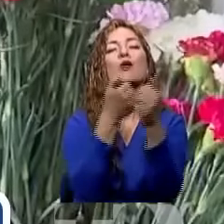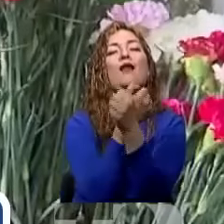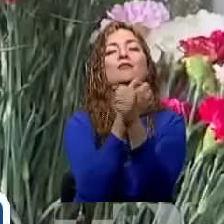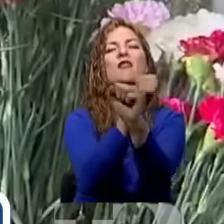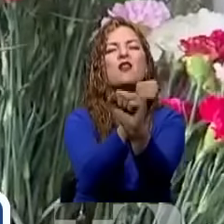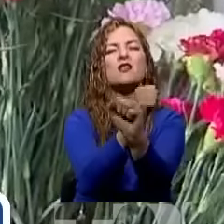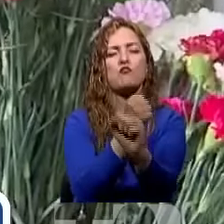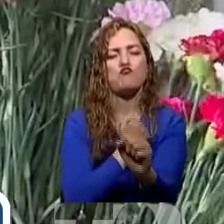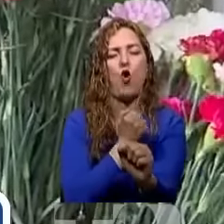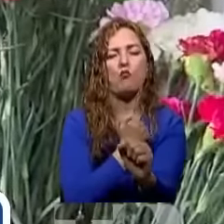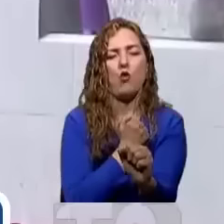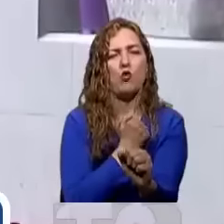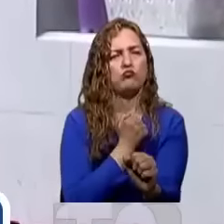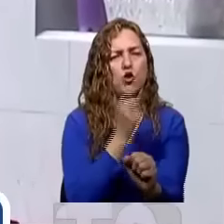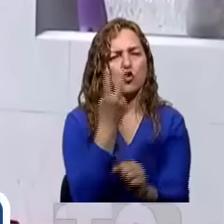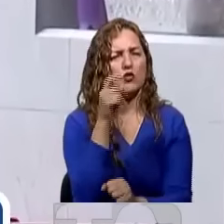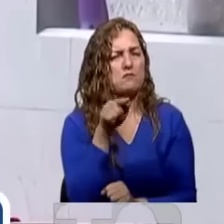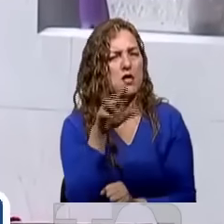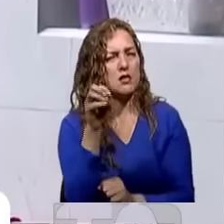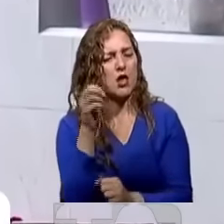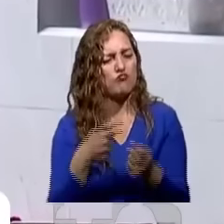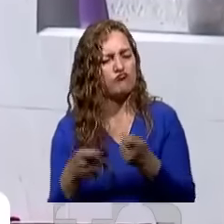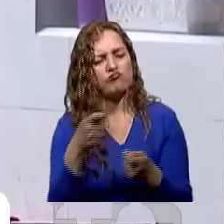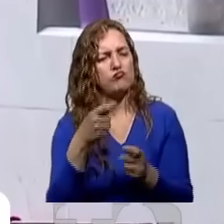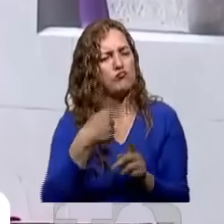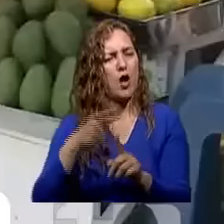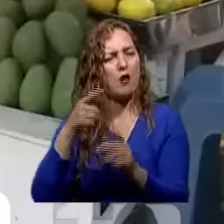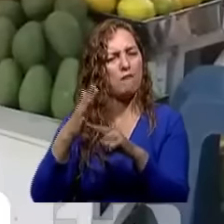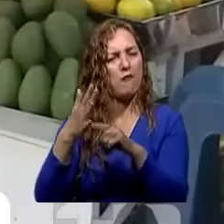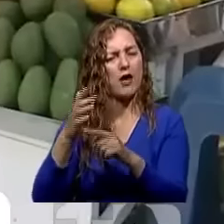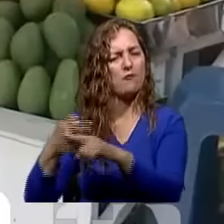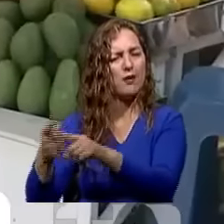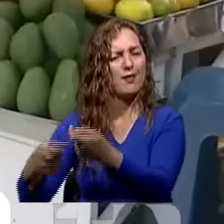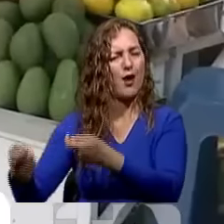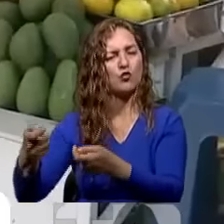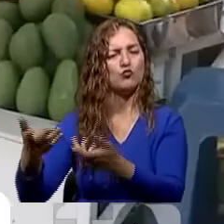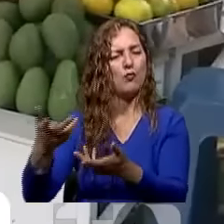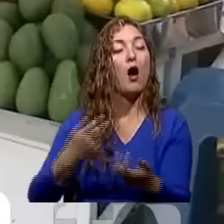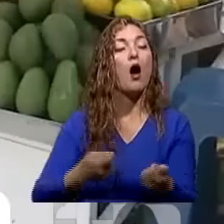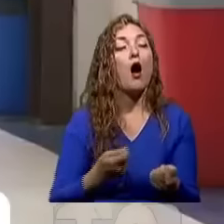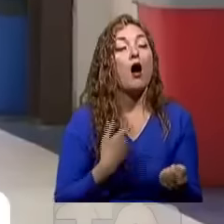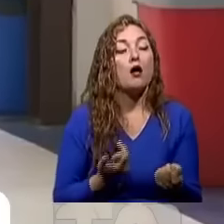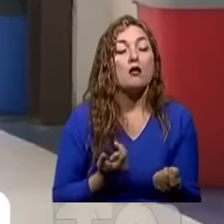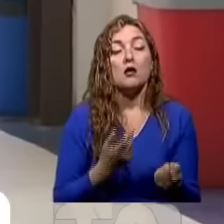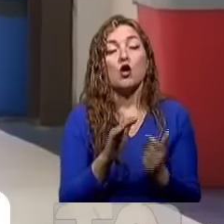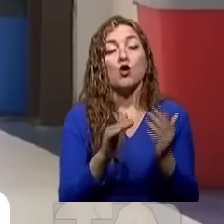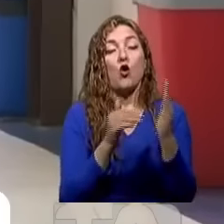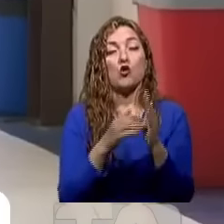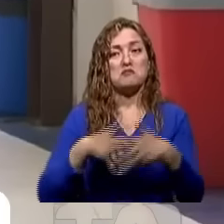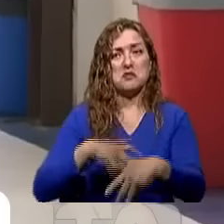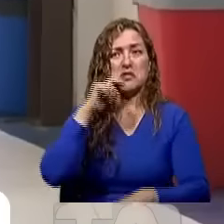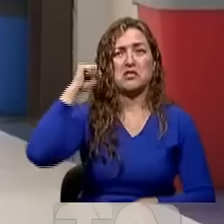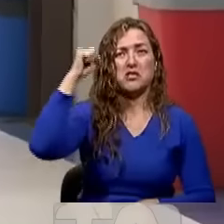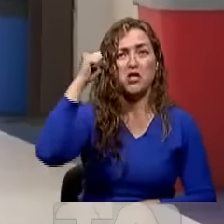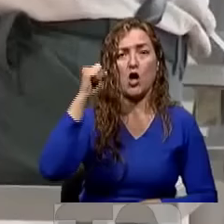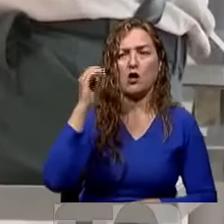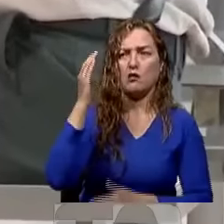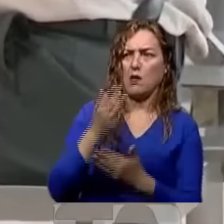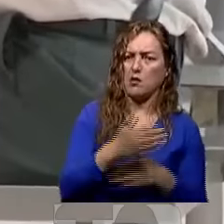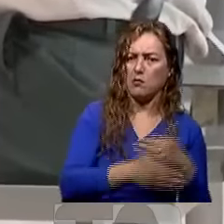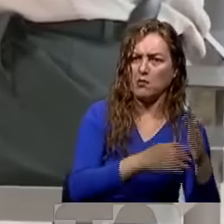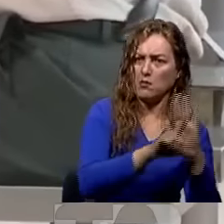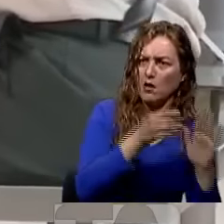los intereses de los 12.500 comerciantes de mercados, ferias y plataformas, reiterando su oposición a cualquier acción que impida el